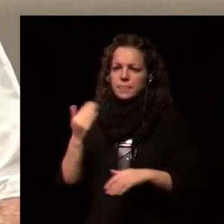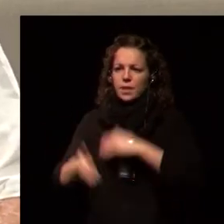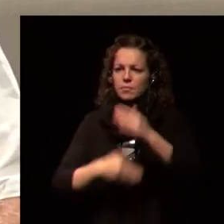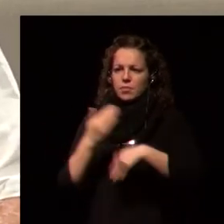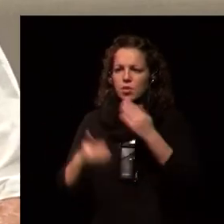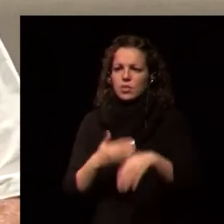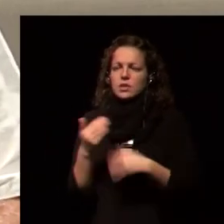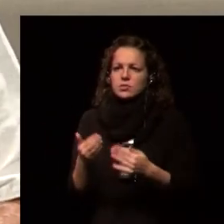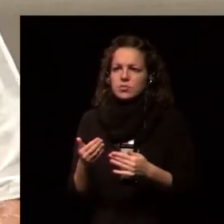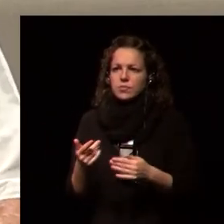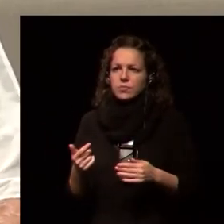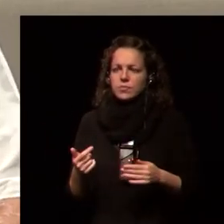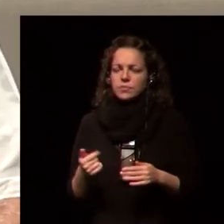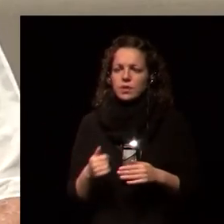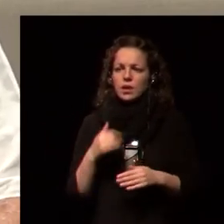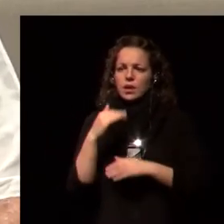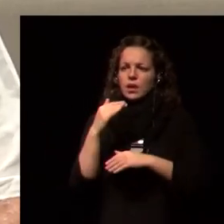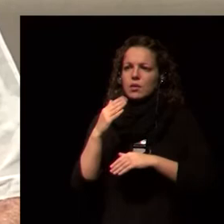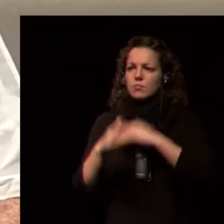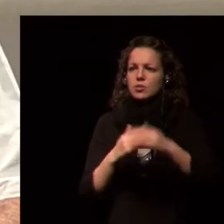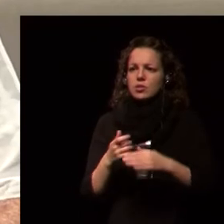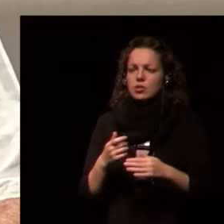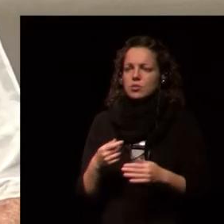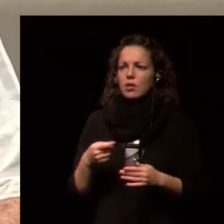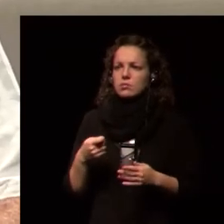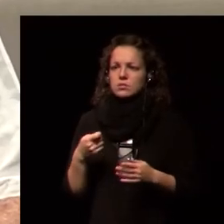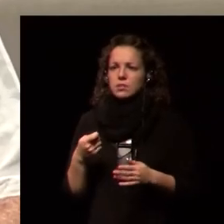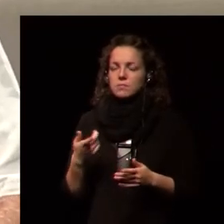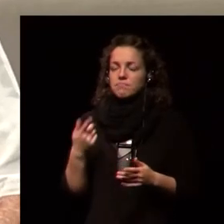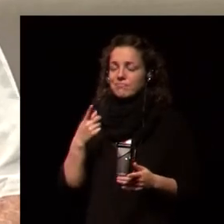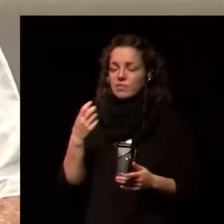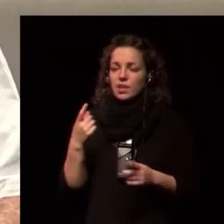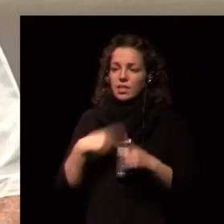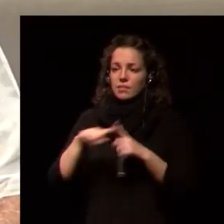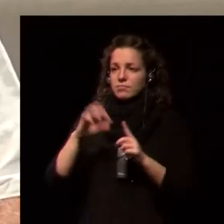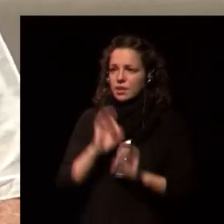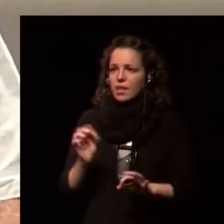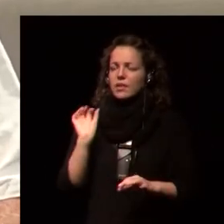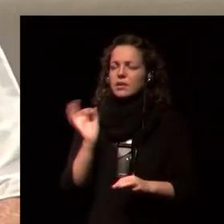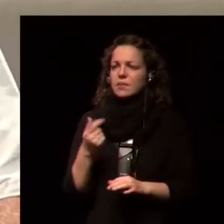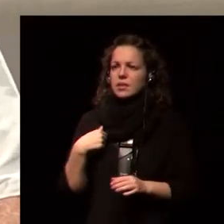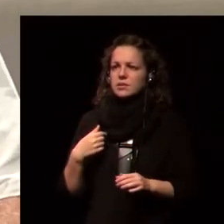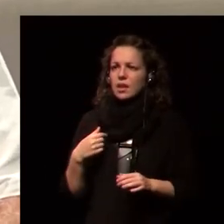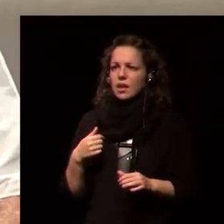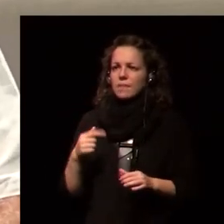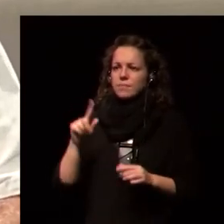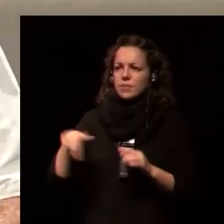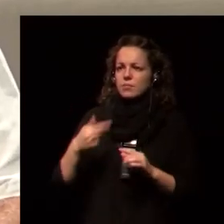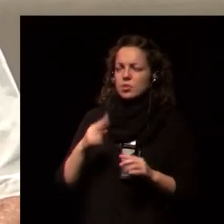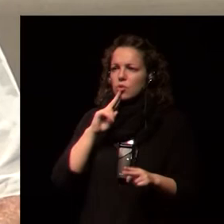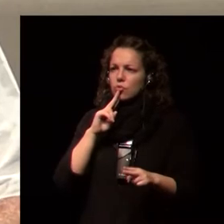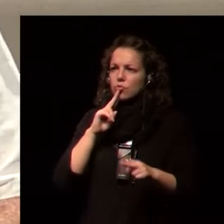esta facilitación, ni tampoco los estudiosos. La verdad es que a menudo se basan en sus